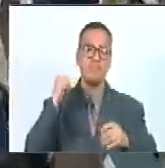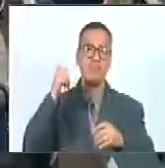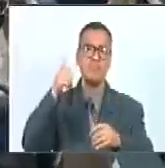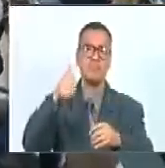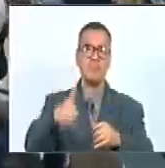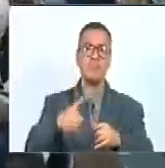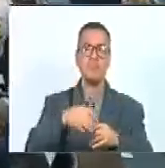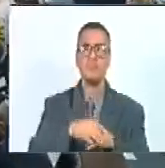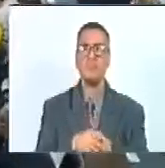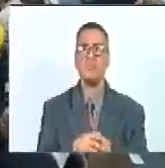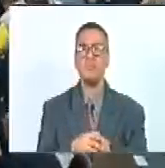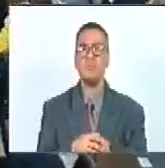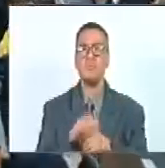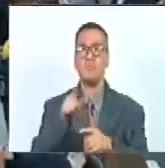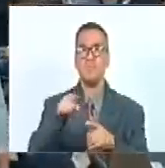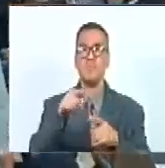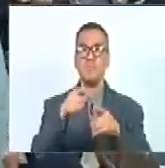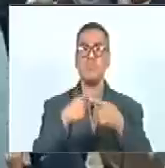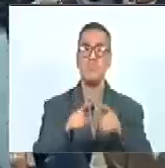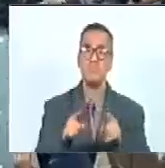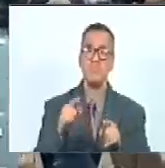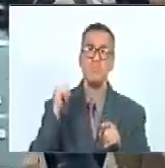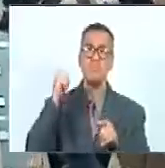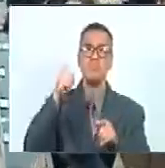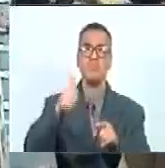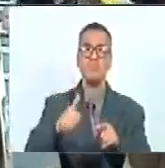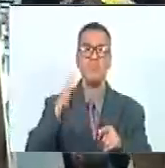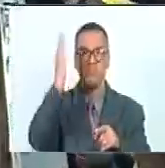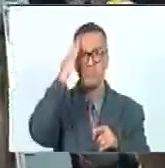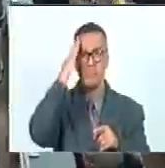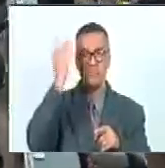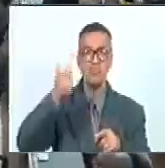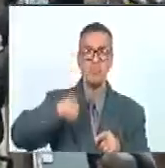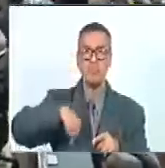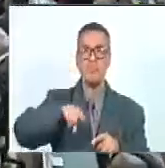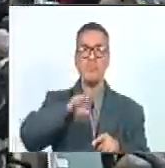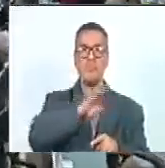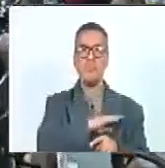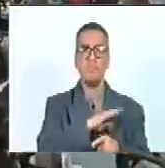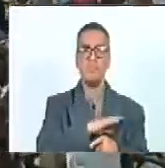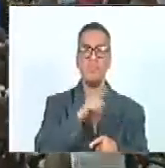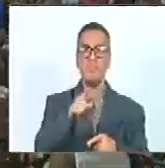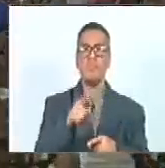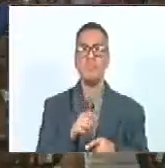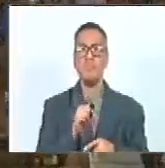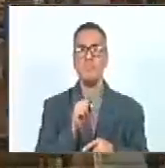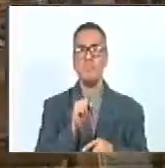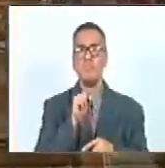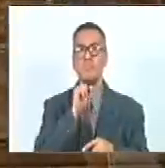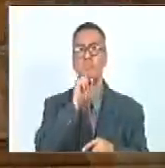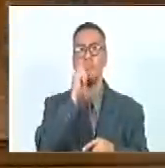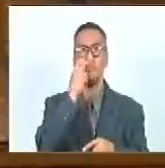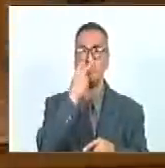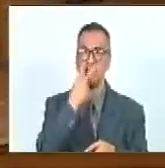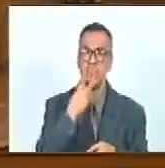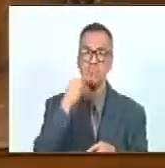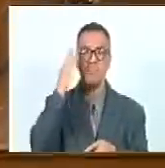eternidad, pero la eternidad no sabe de nosotros, sus pobres